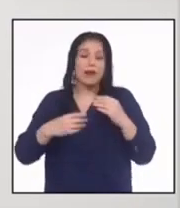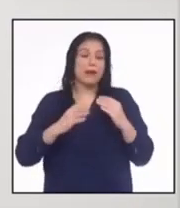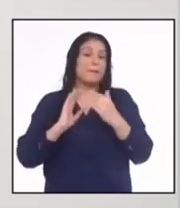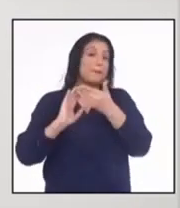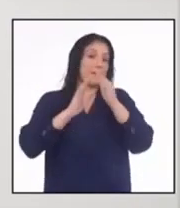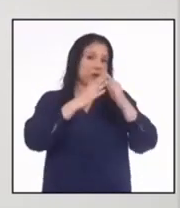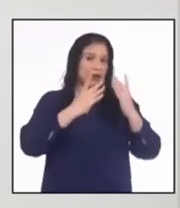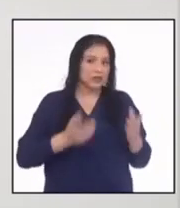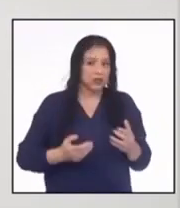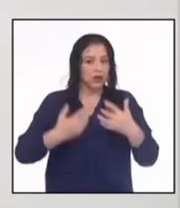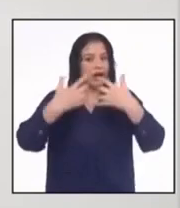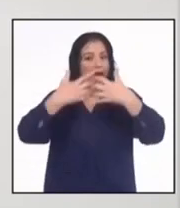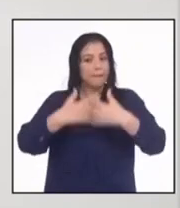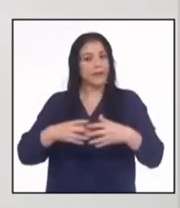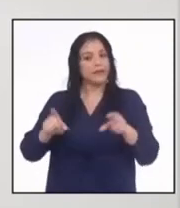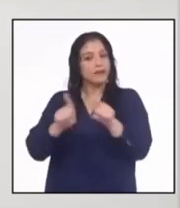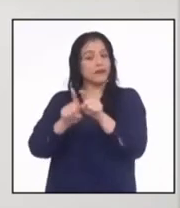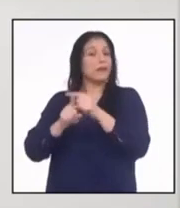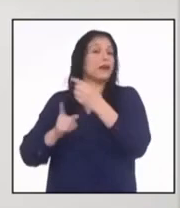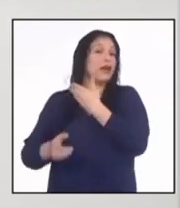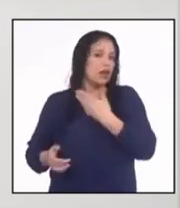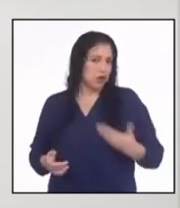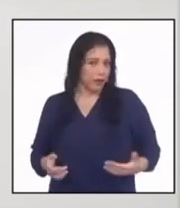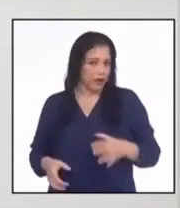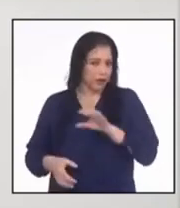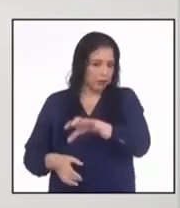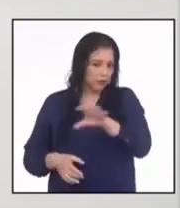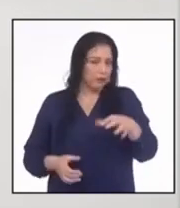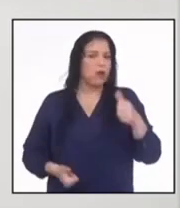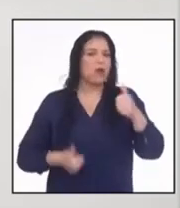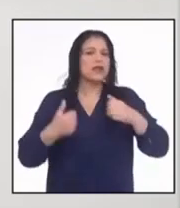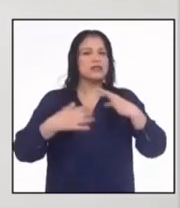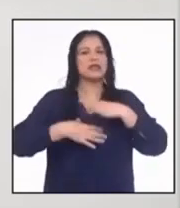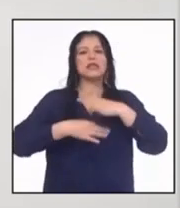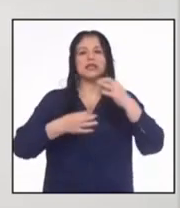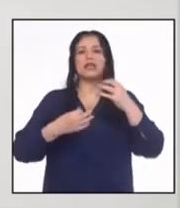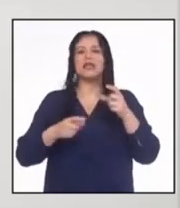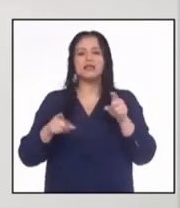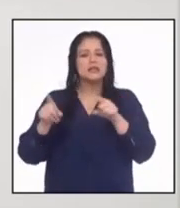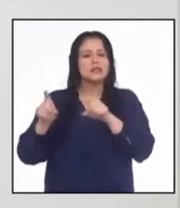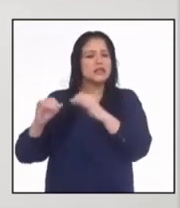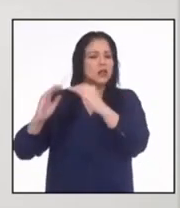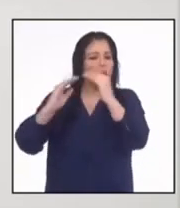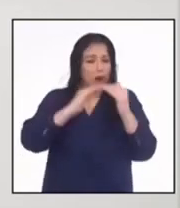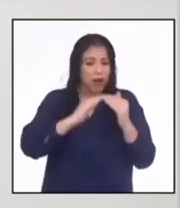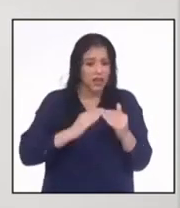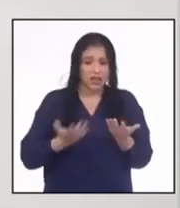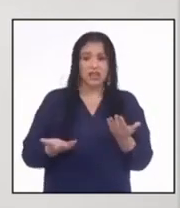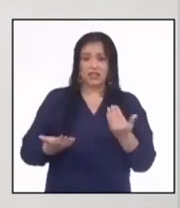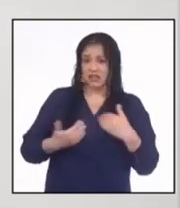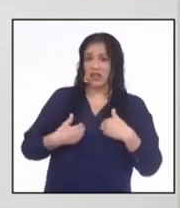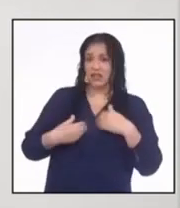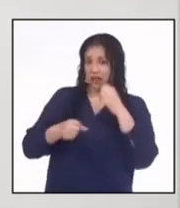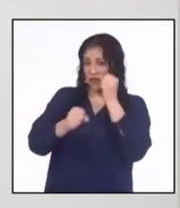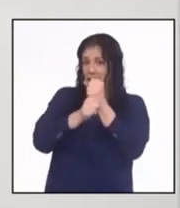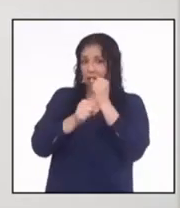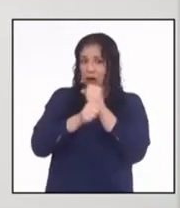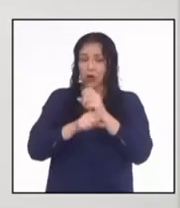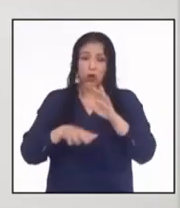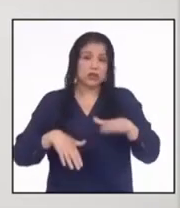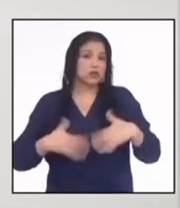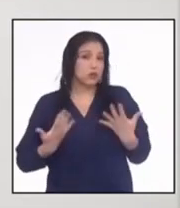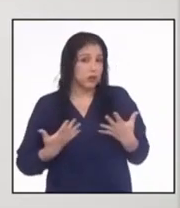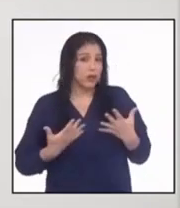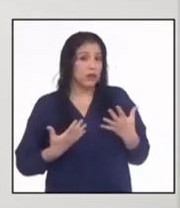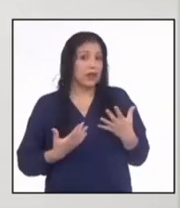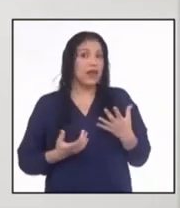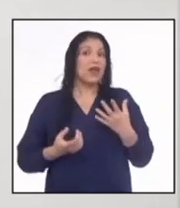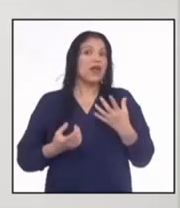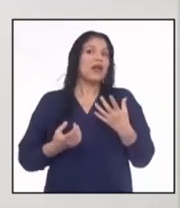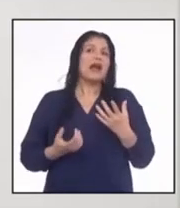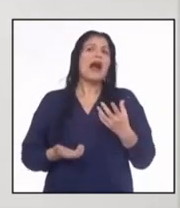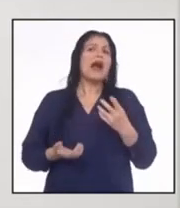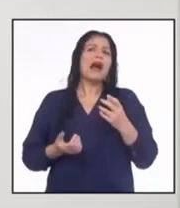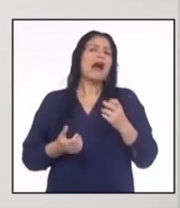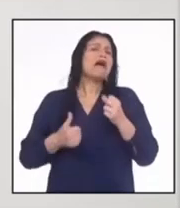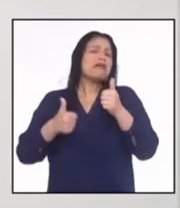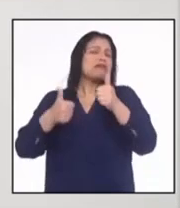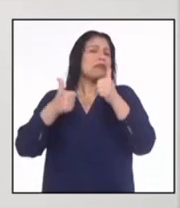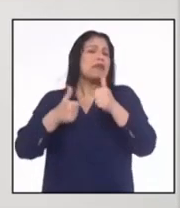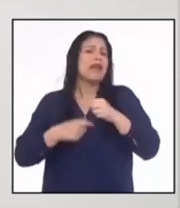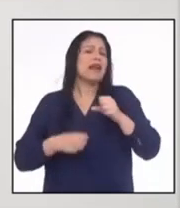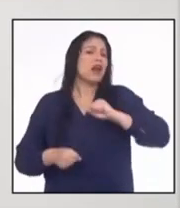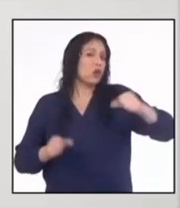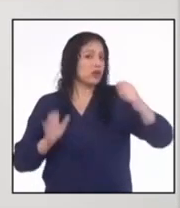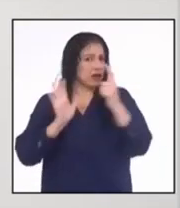población, empresas y el gobierno. ¿El interés común es que haya trabajo? ¿Eso justifica la informalidad?